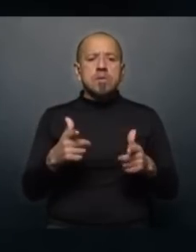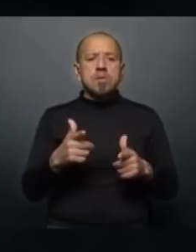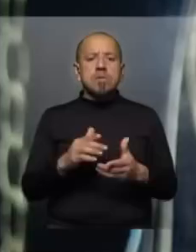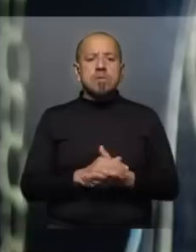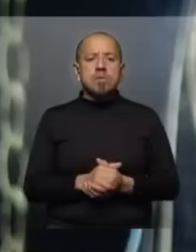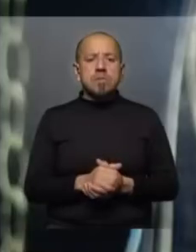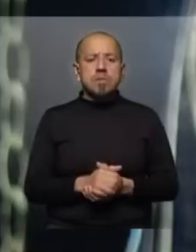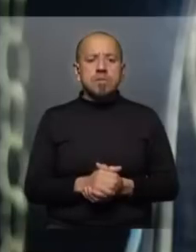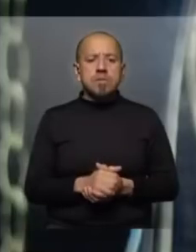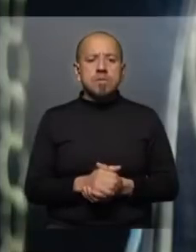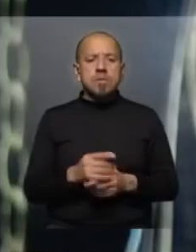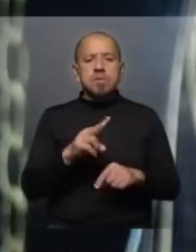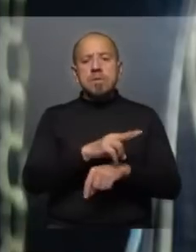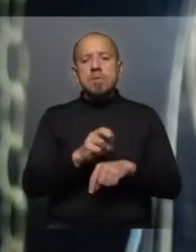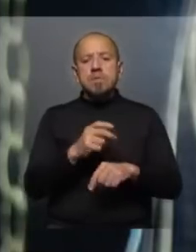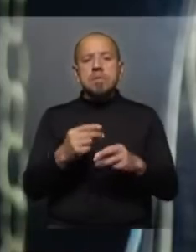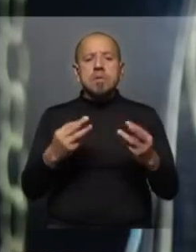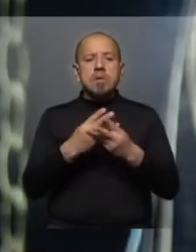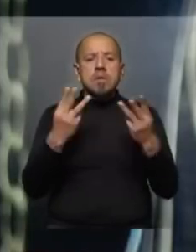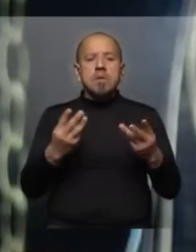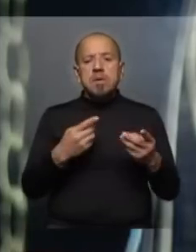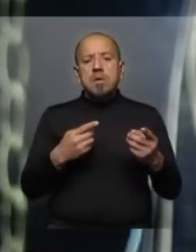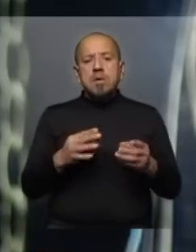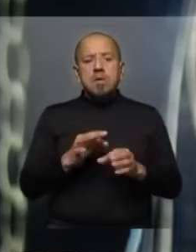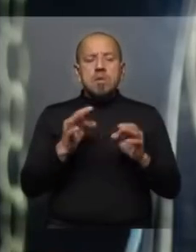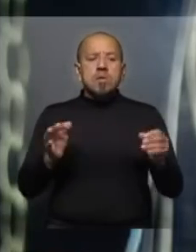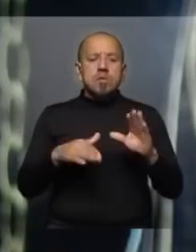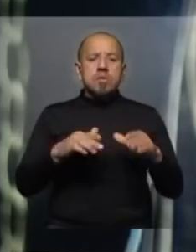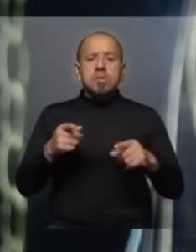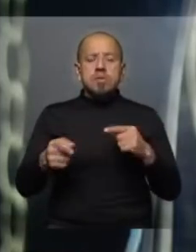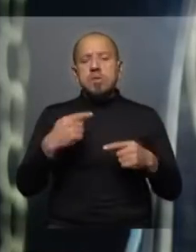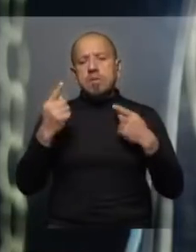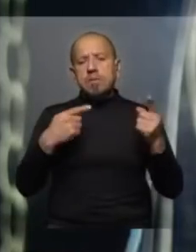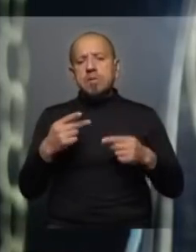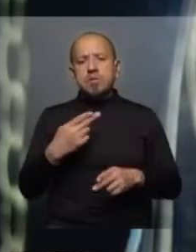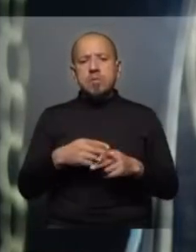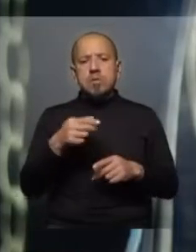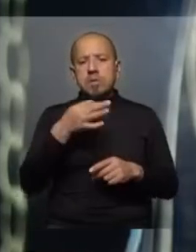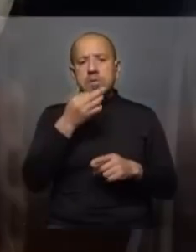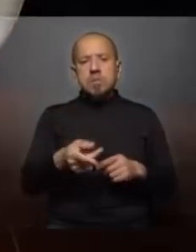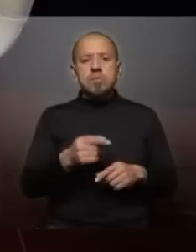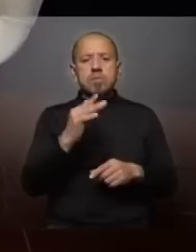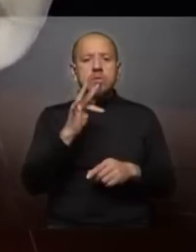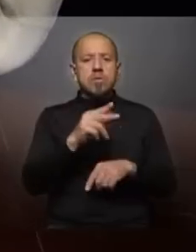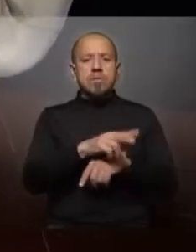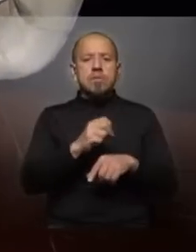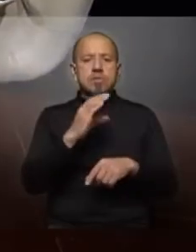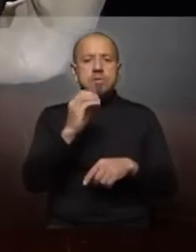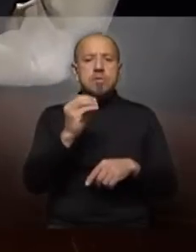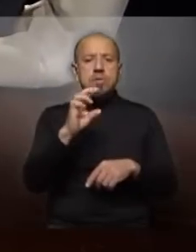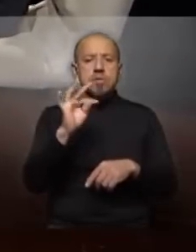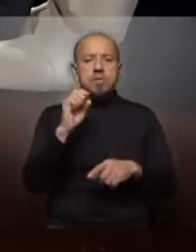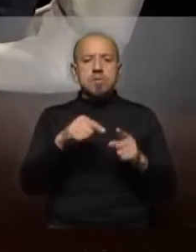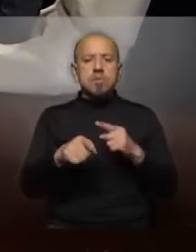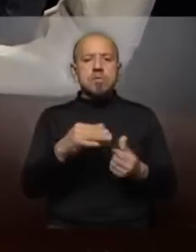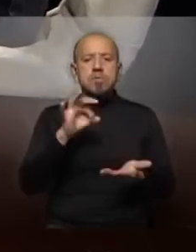el fiscal general El fiscal procurador general o depende del país tiene diferentes nombres en Uruguay lo llamamos un fiscal de corte es un cargo muy importante en